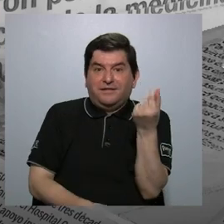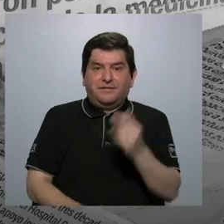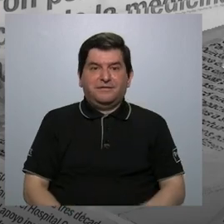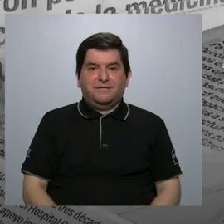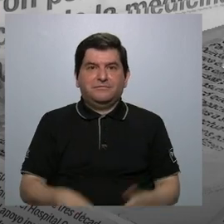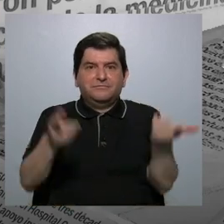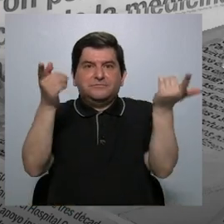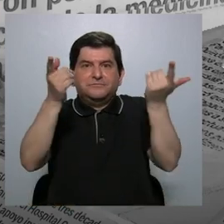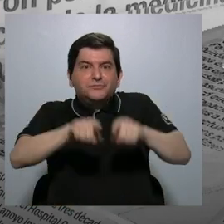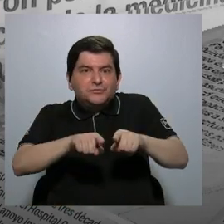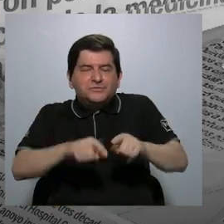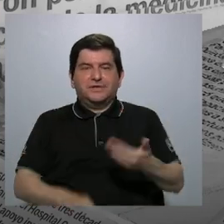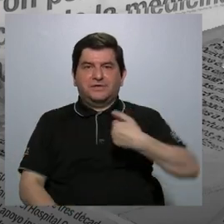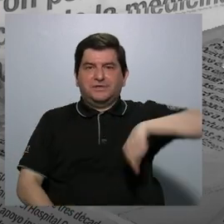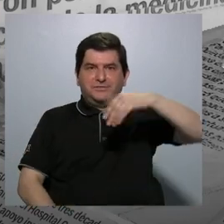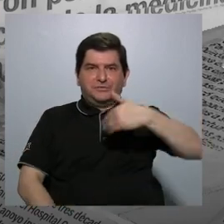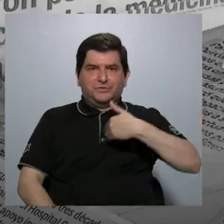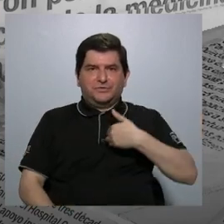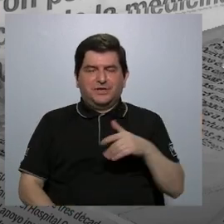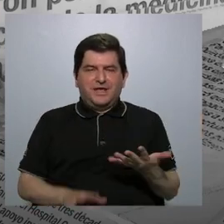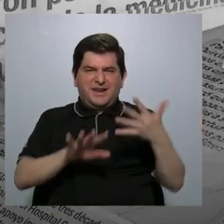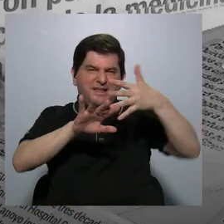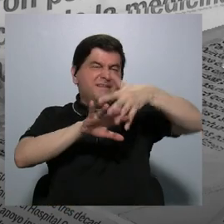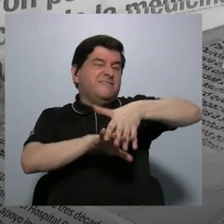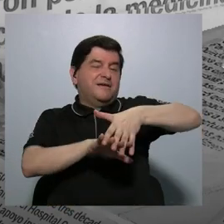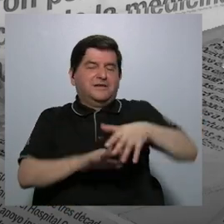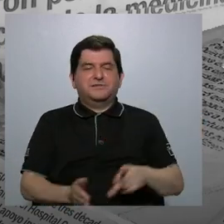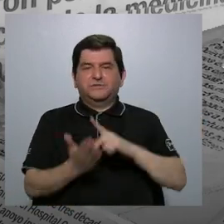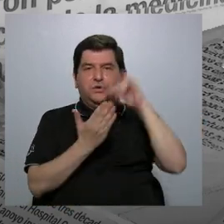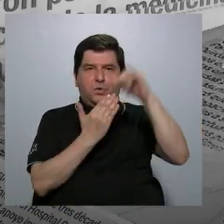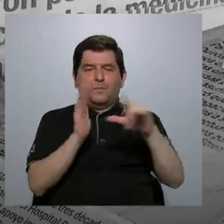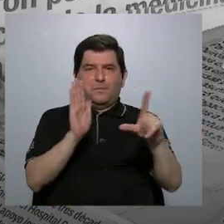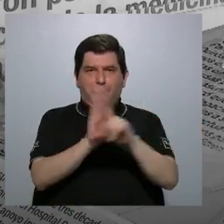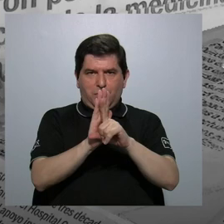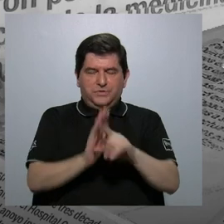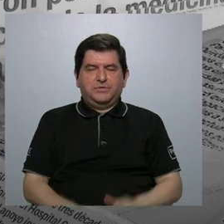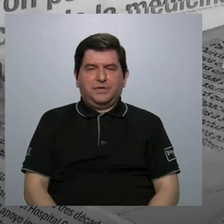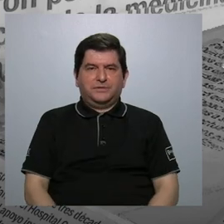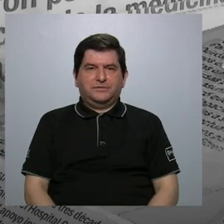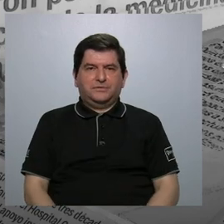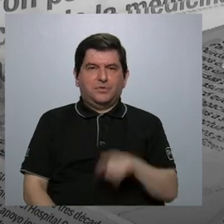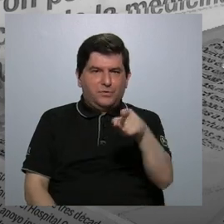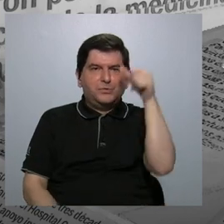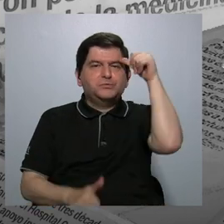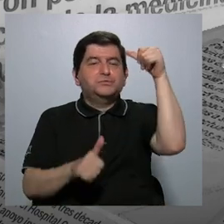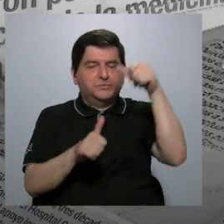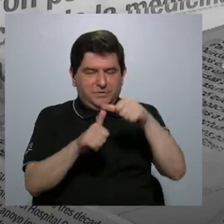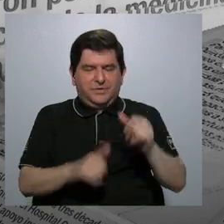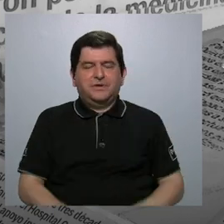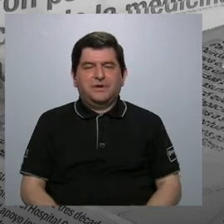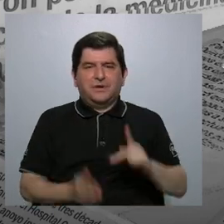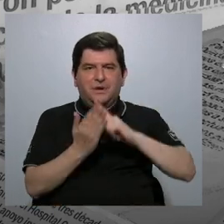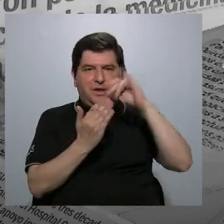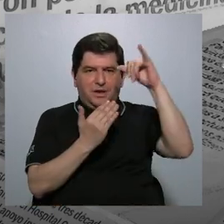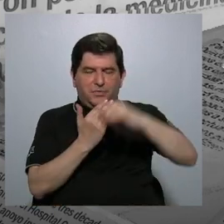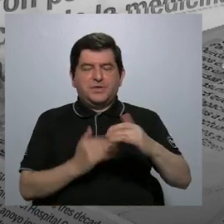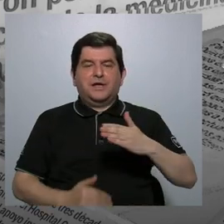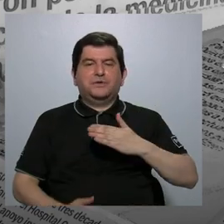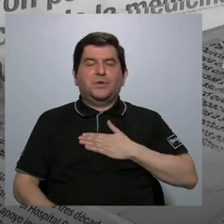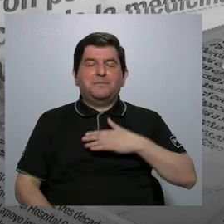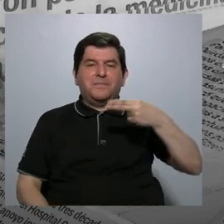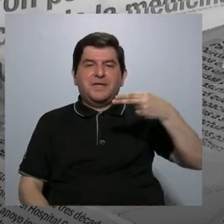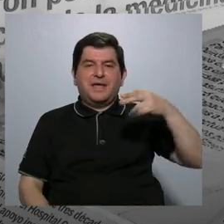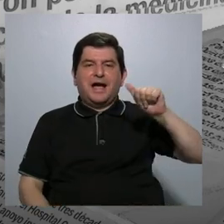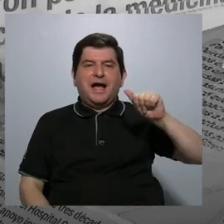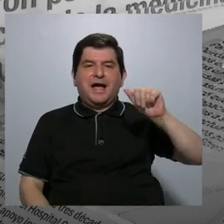¿Qué pasaría si tuviéramos esa integración? Hubo un proyecto de ley que ustedes recordarán, el proyecto Mi Hábitat, que